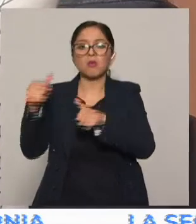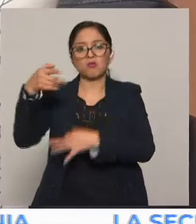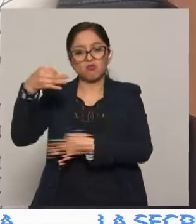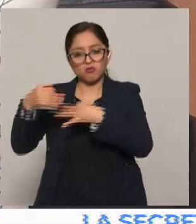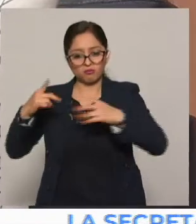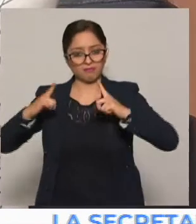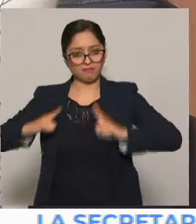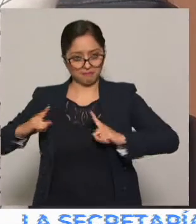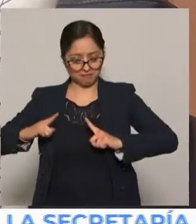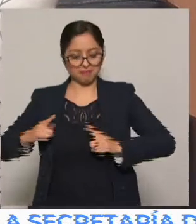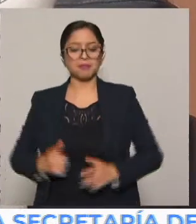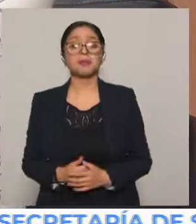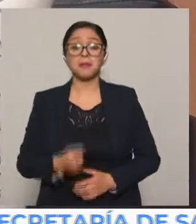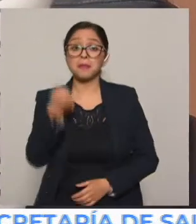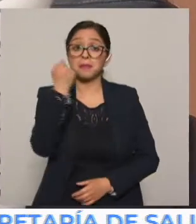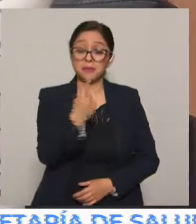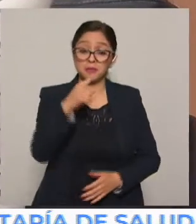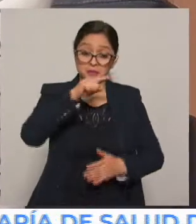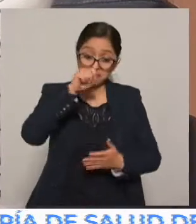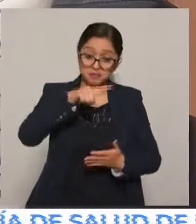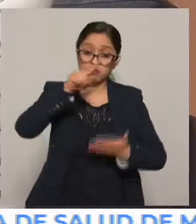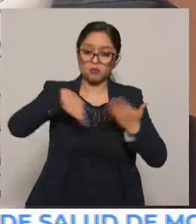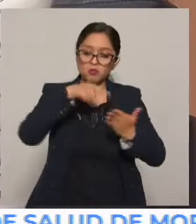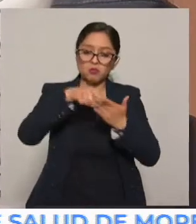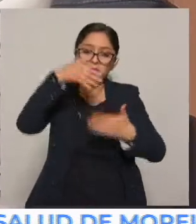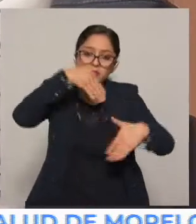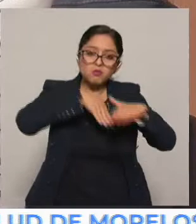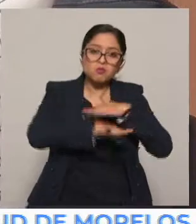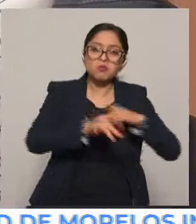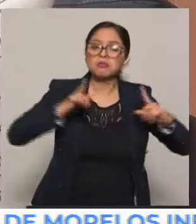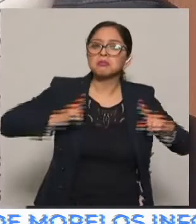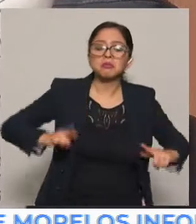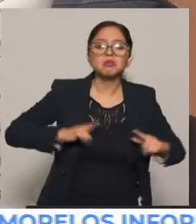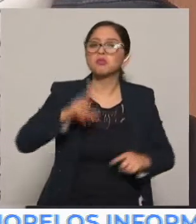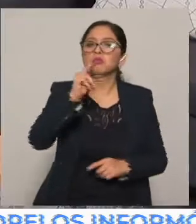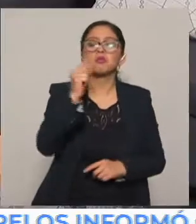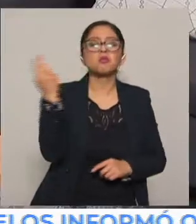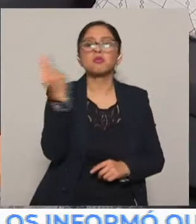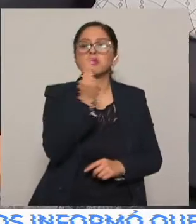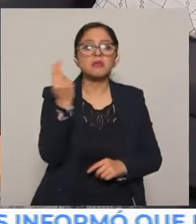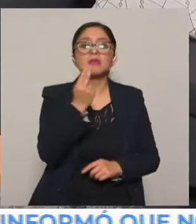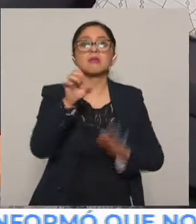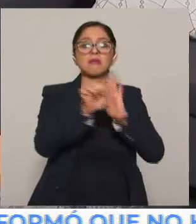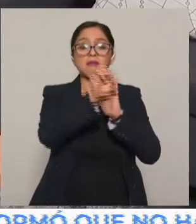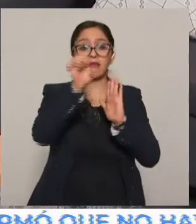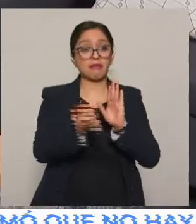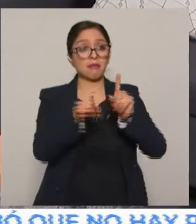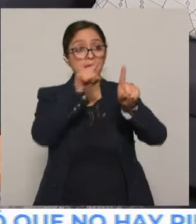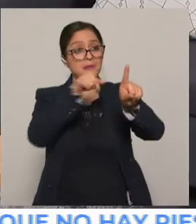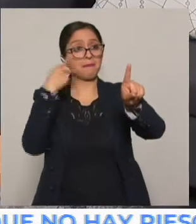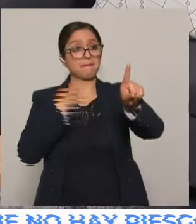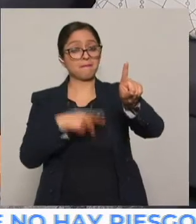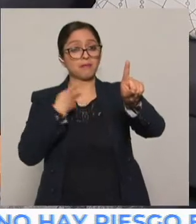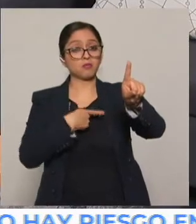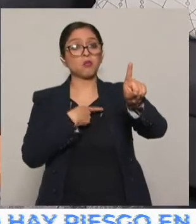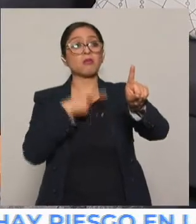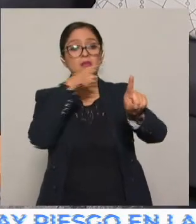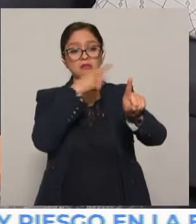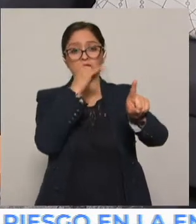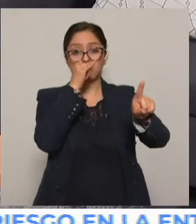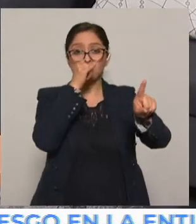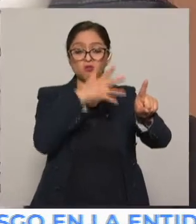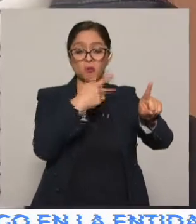esta agencia es que no van a tener que confrontarse ni encontrarse en ningún momento el agresor con la víctima.